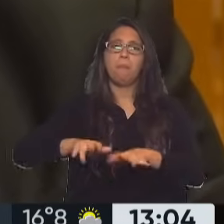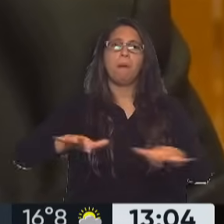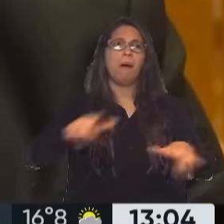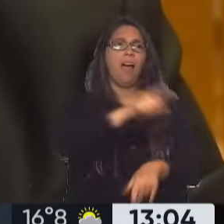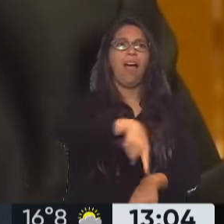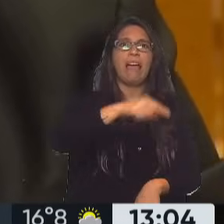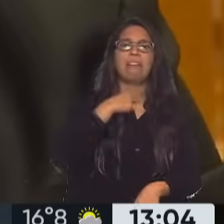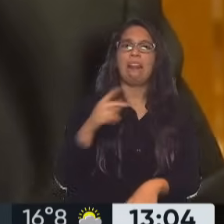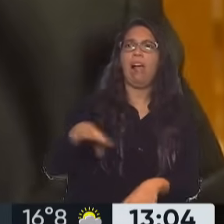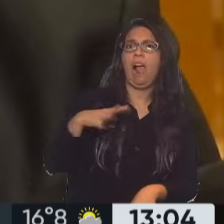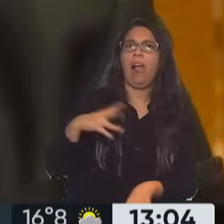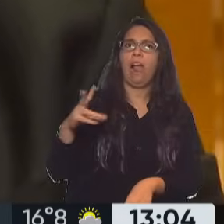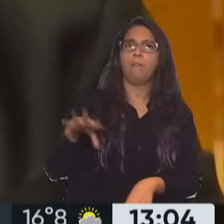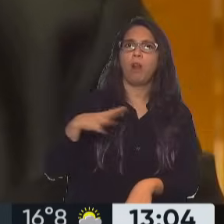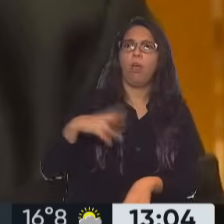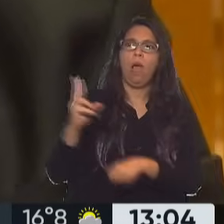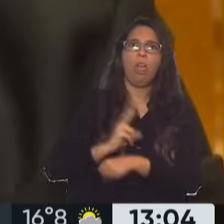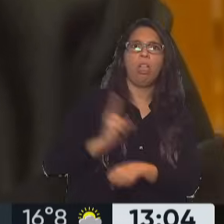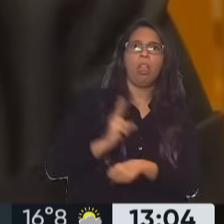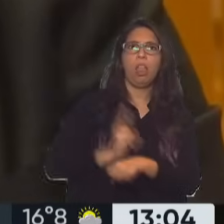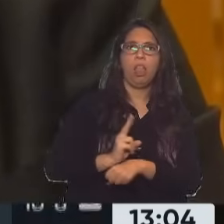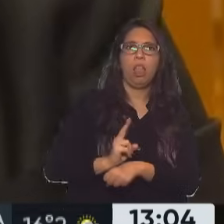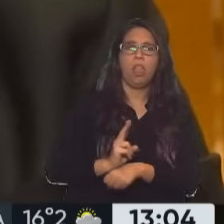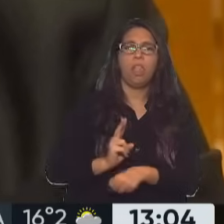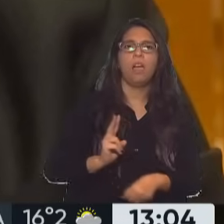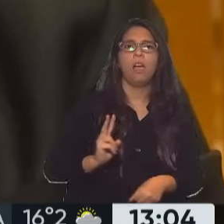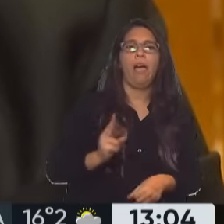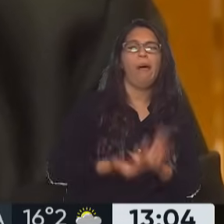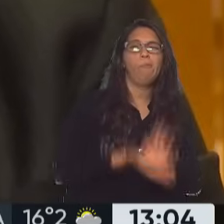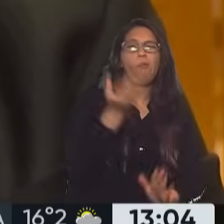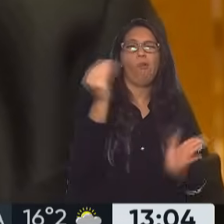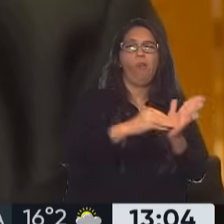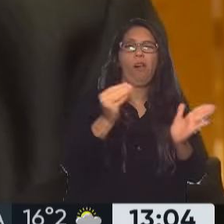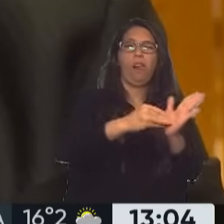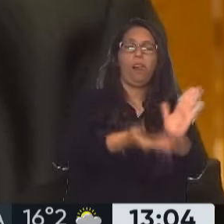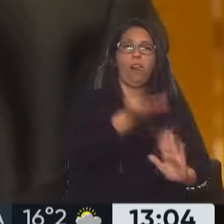quieran prevenir ante un mal efecto y suban los precios irresponsablemente.